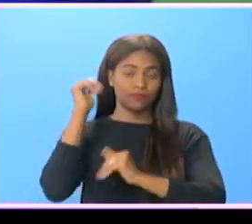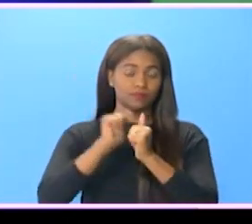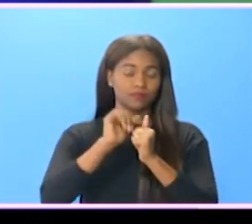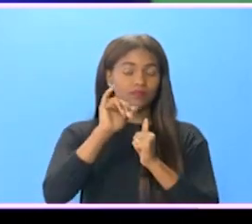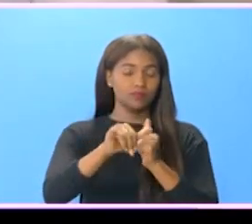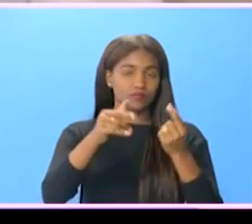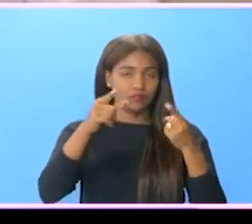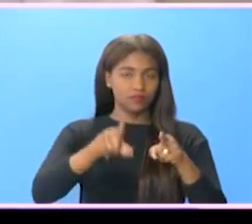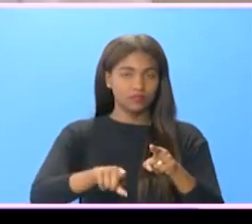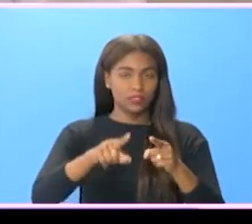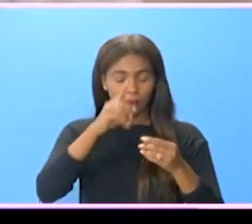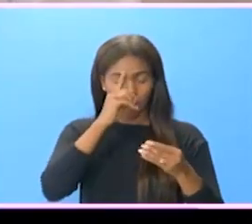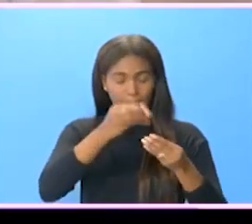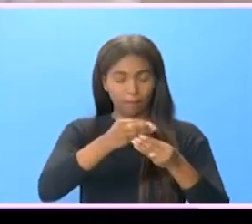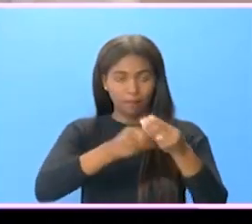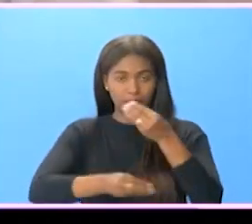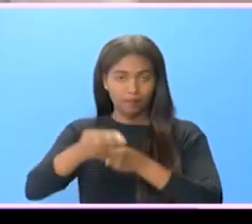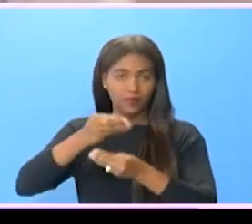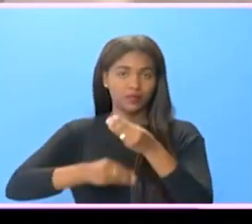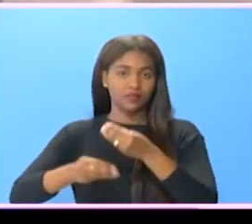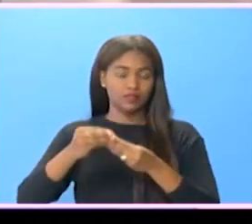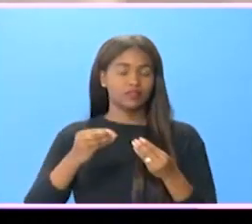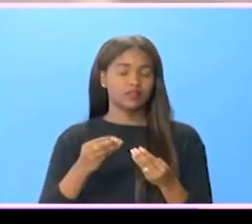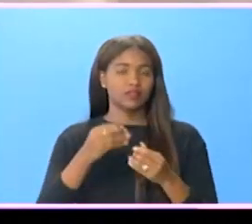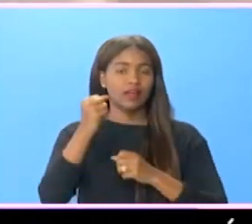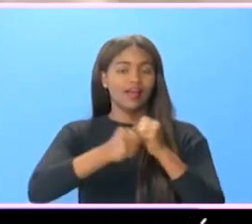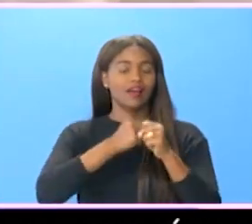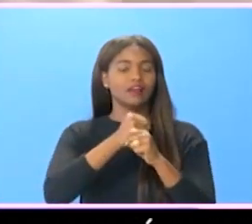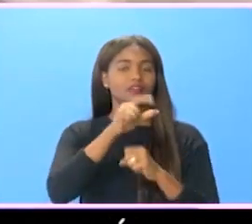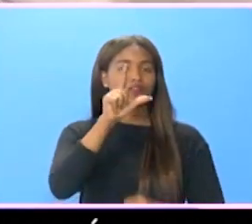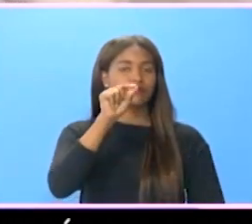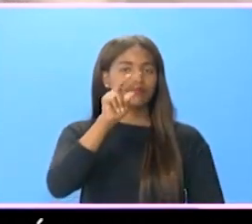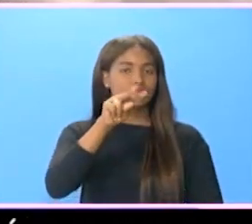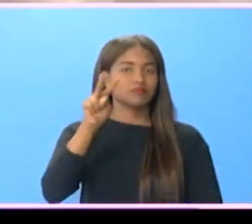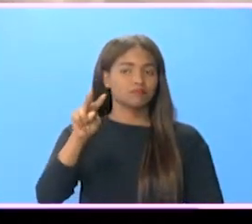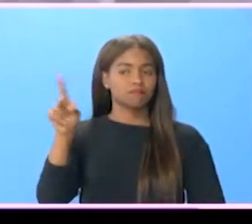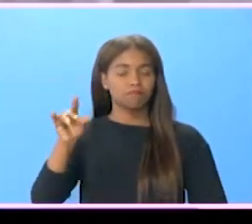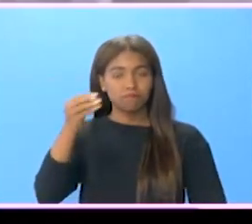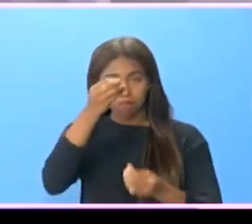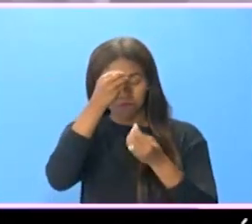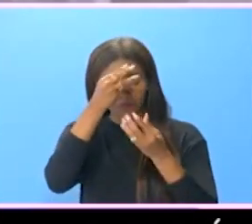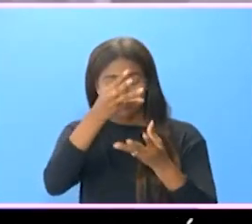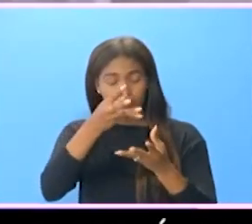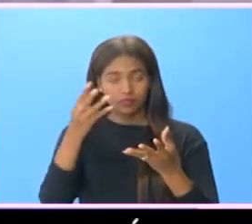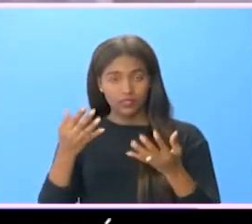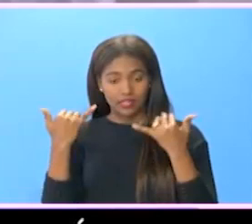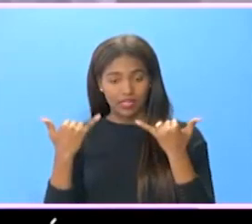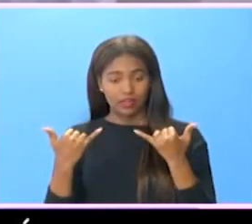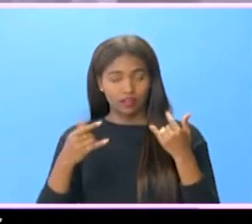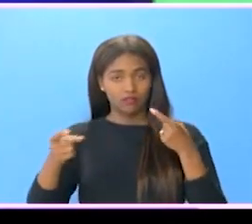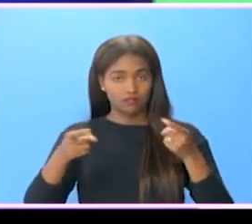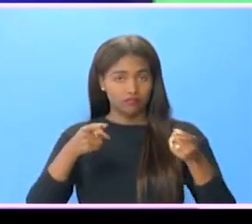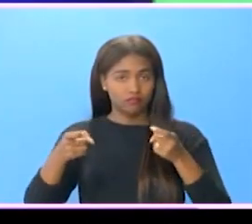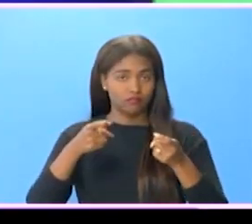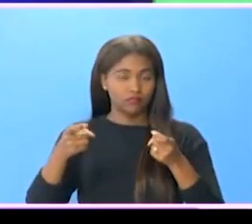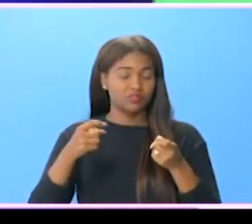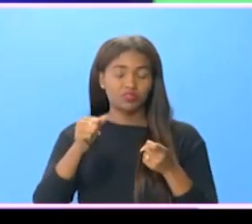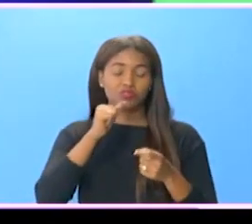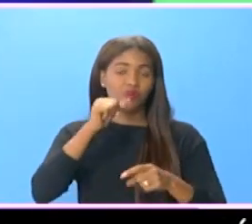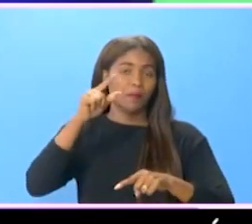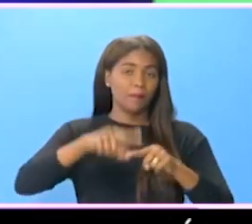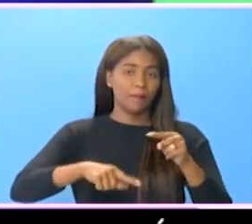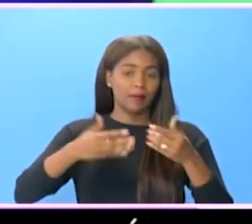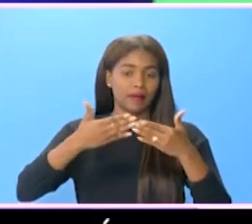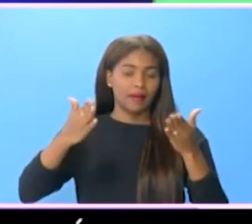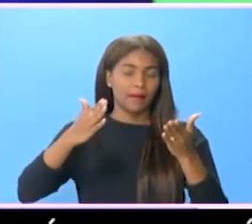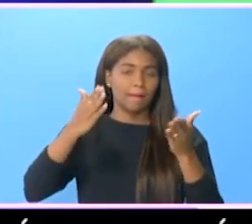Convención Nacional de Negocios Detallistas 2022, expresó que en la actual gestión no se puede lanzar